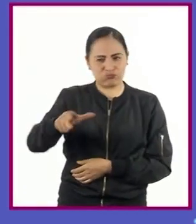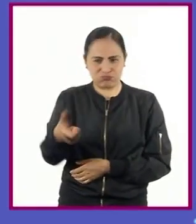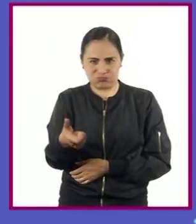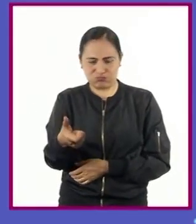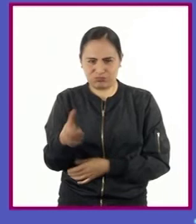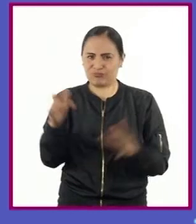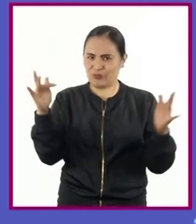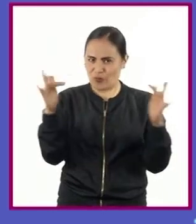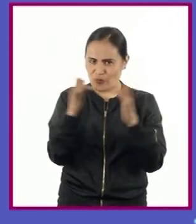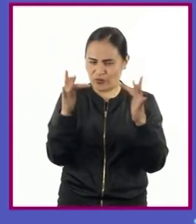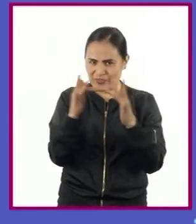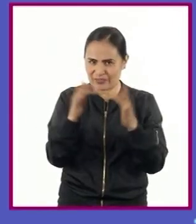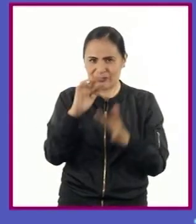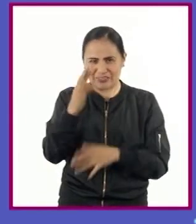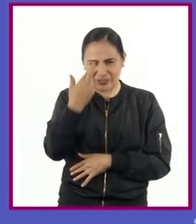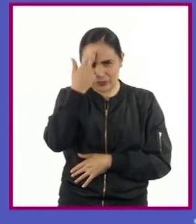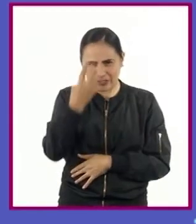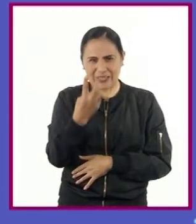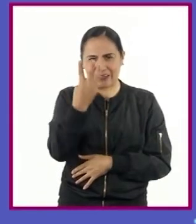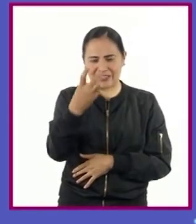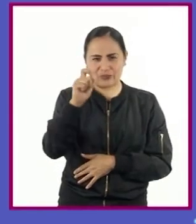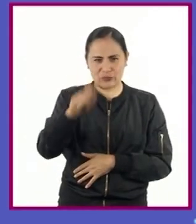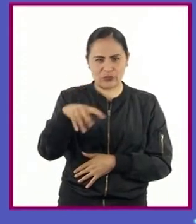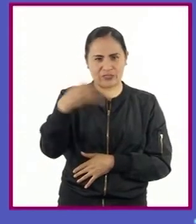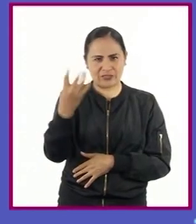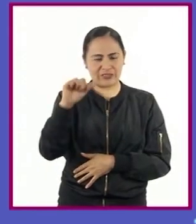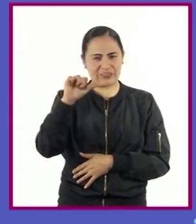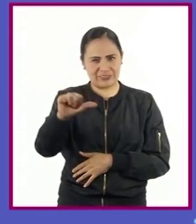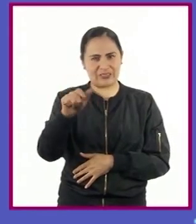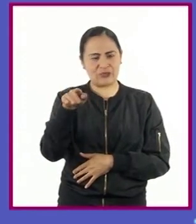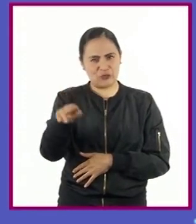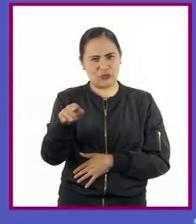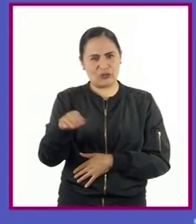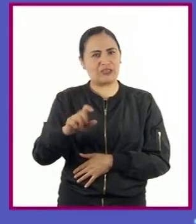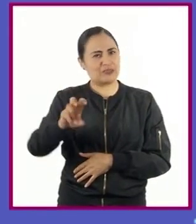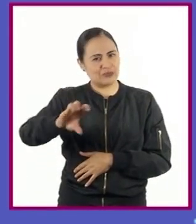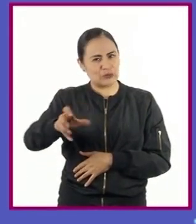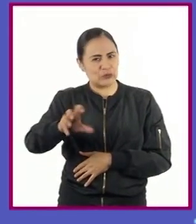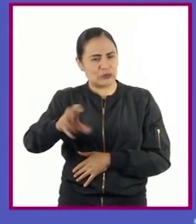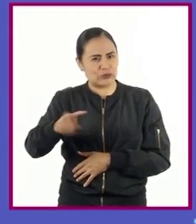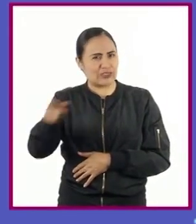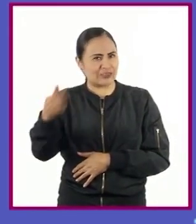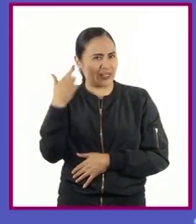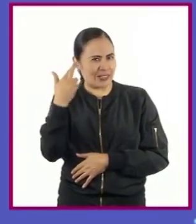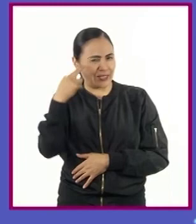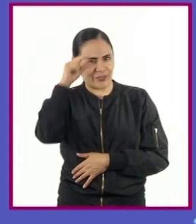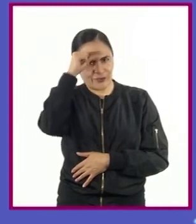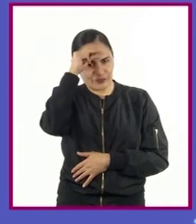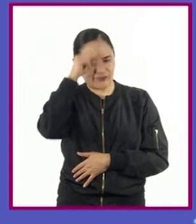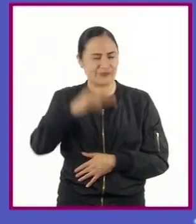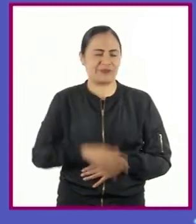Y recuerda 3.1416, tu estación inteligente.